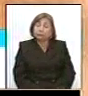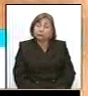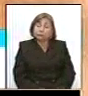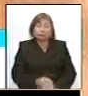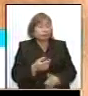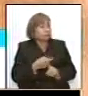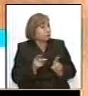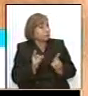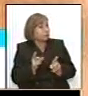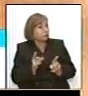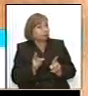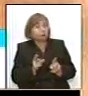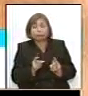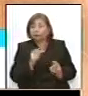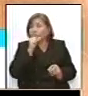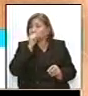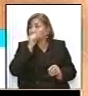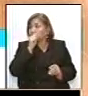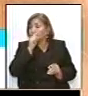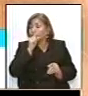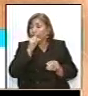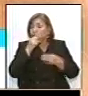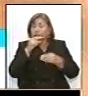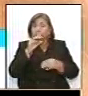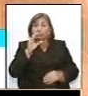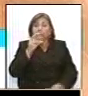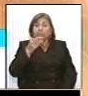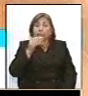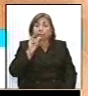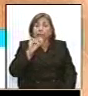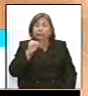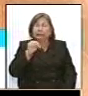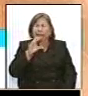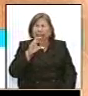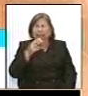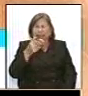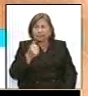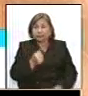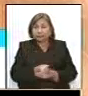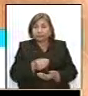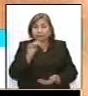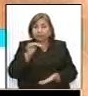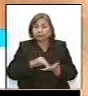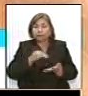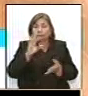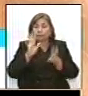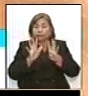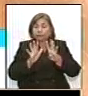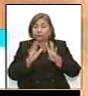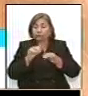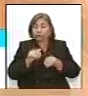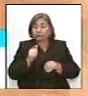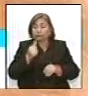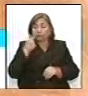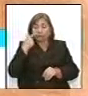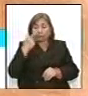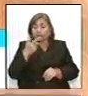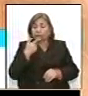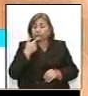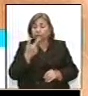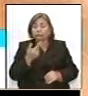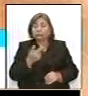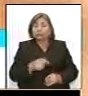embargo, en una entrevista con el periodista Jaime Chincha en RPP, emitido el martes 9 de abril del presente año, el congresista denunciado indicó, y